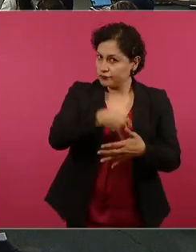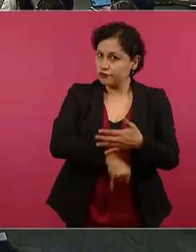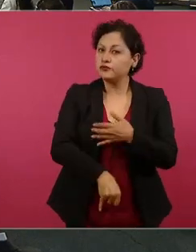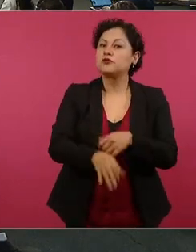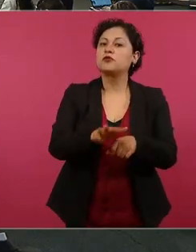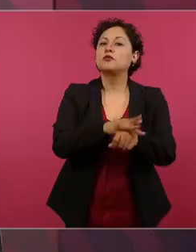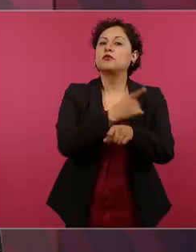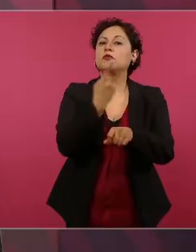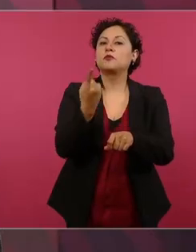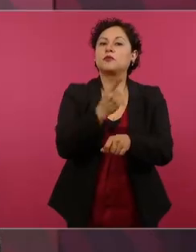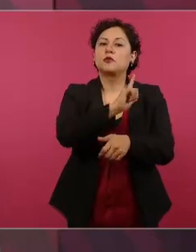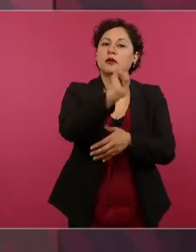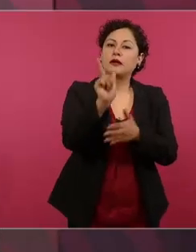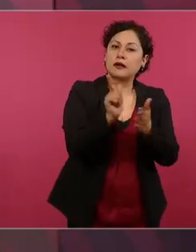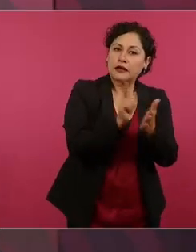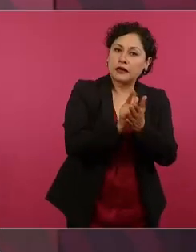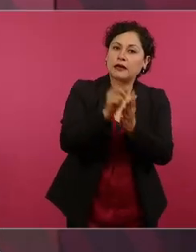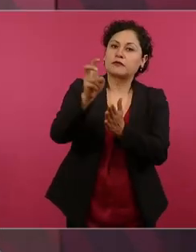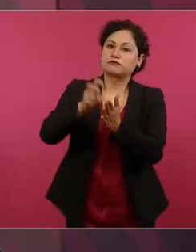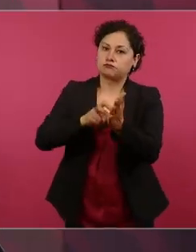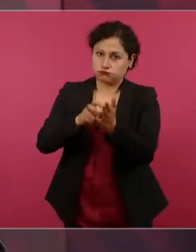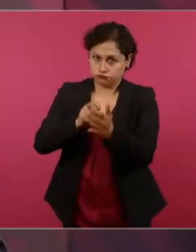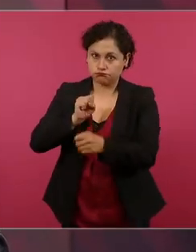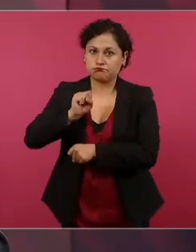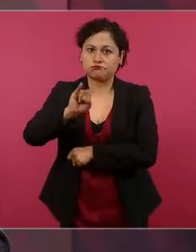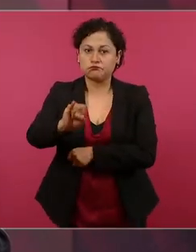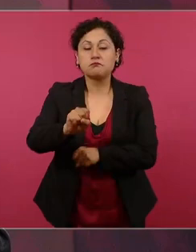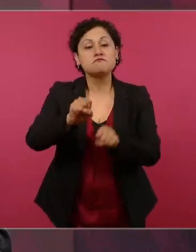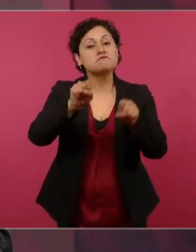reformar planes de estudio,